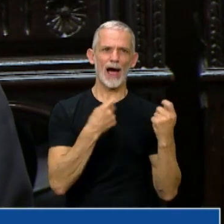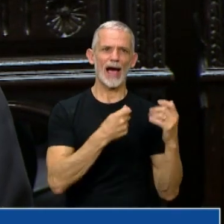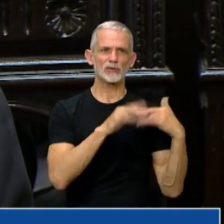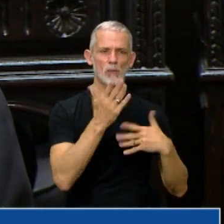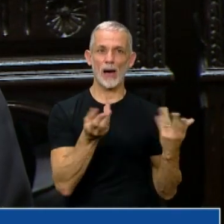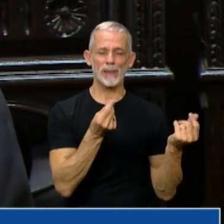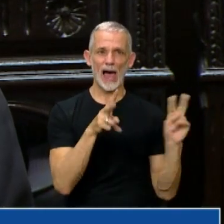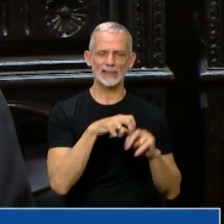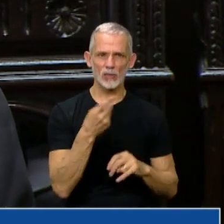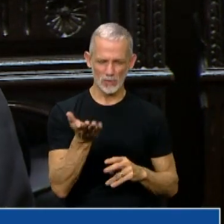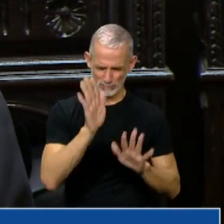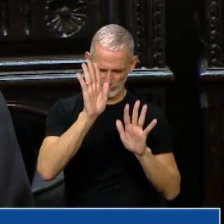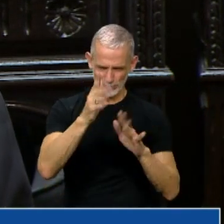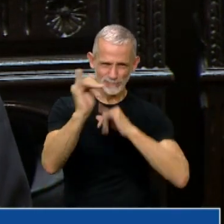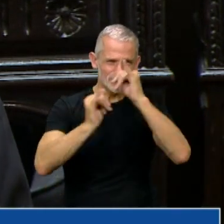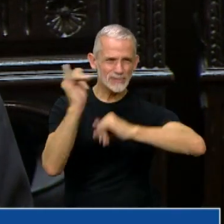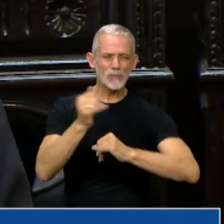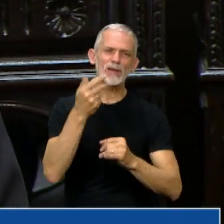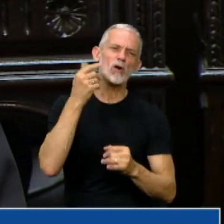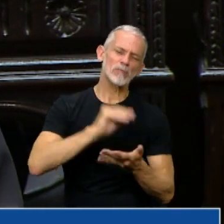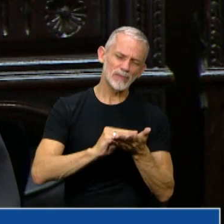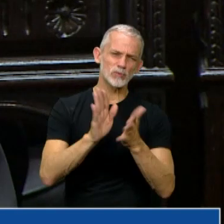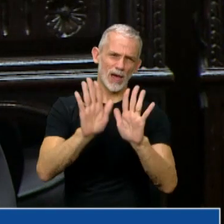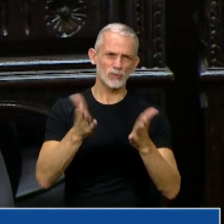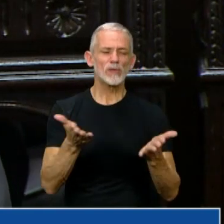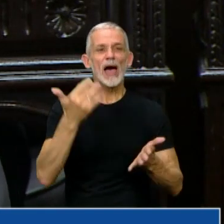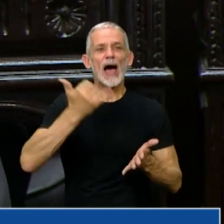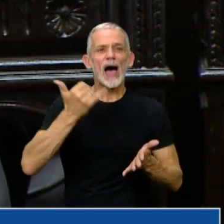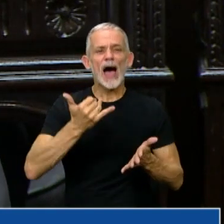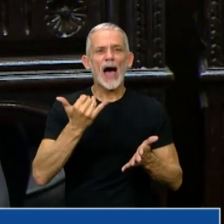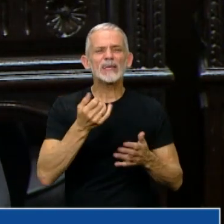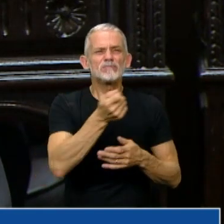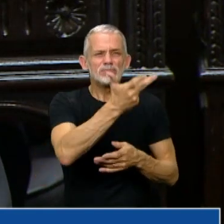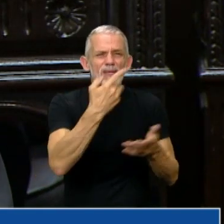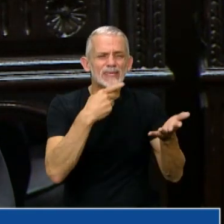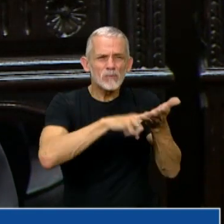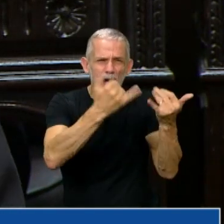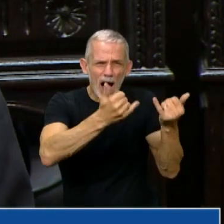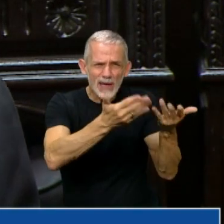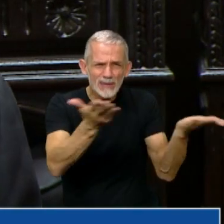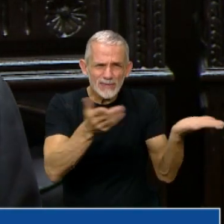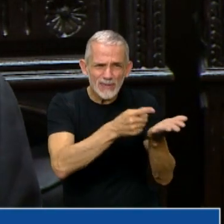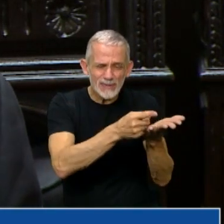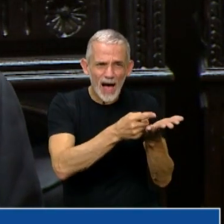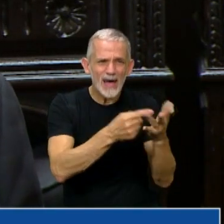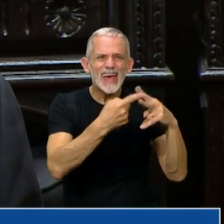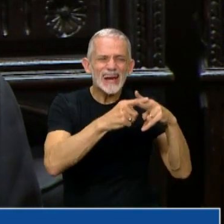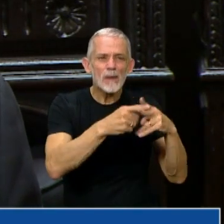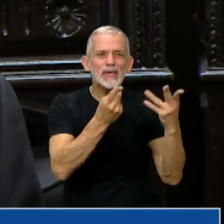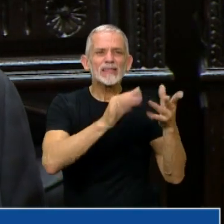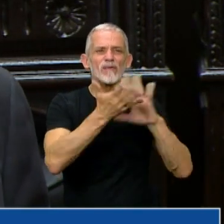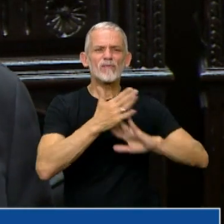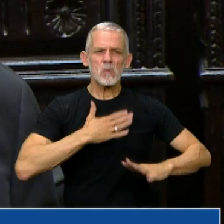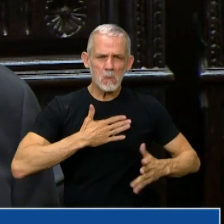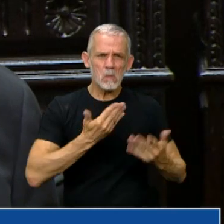decirle a los señores diputados y las señoras diputadas que hay una cantidad importante de herramientas a